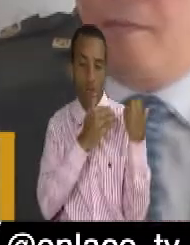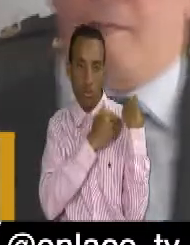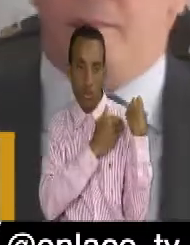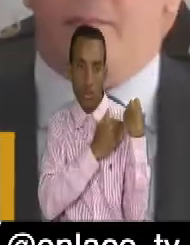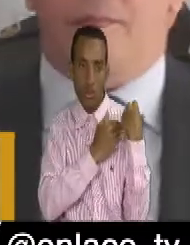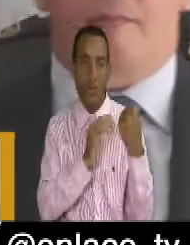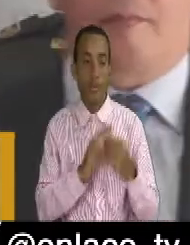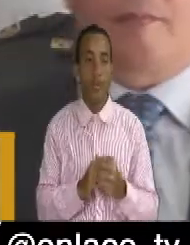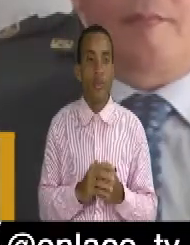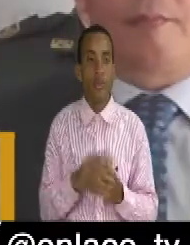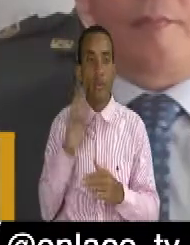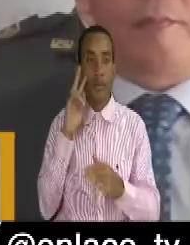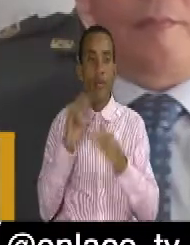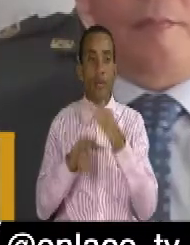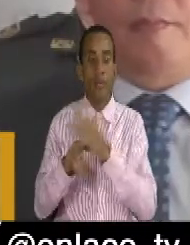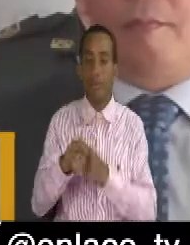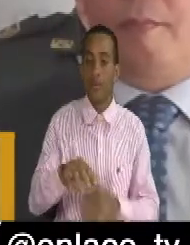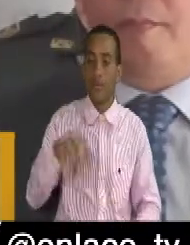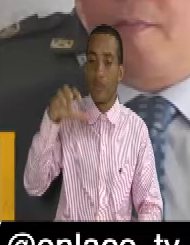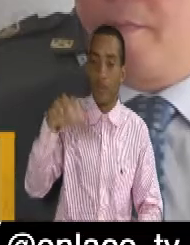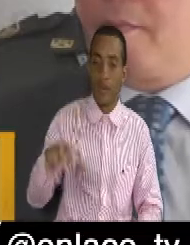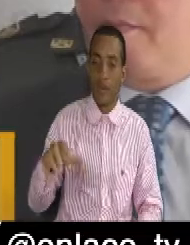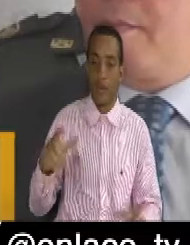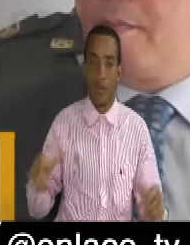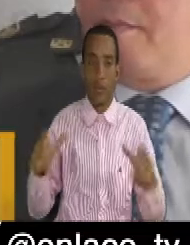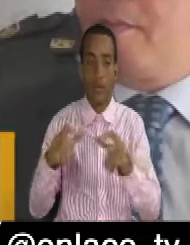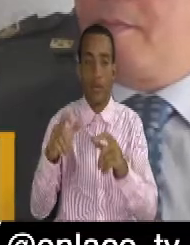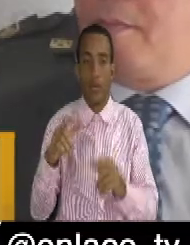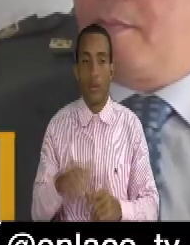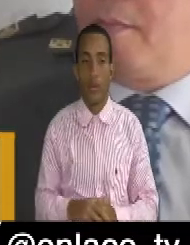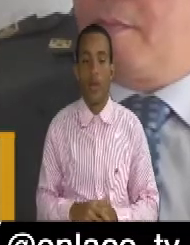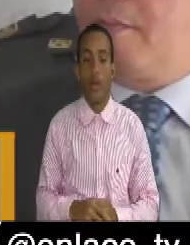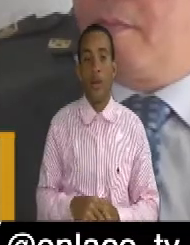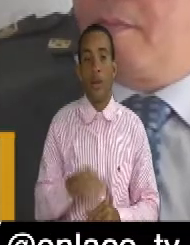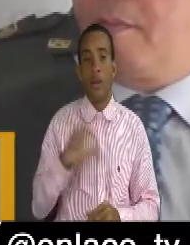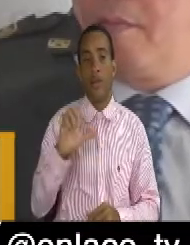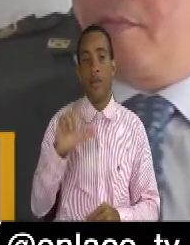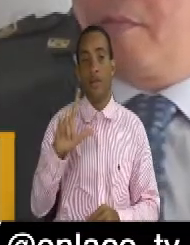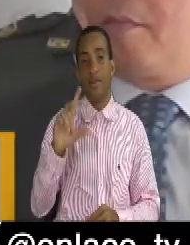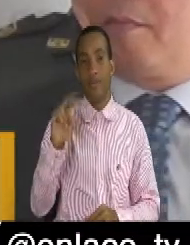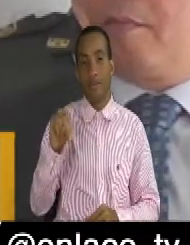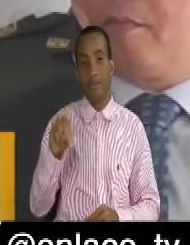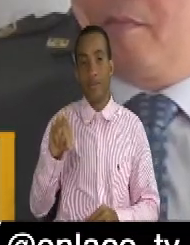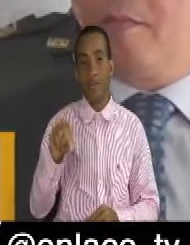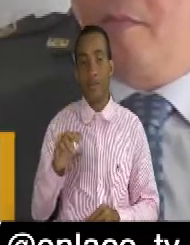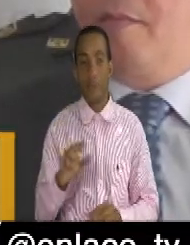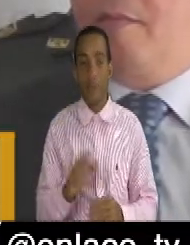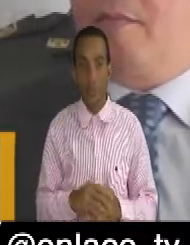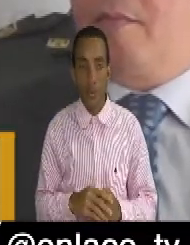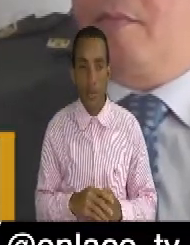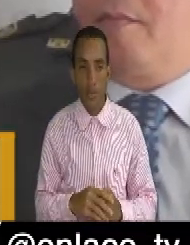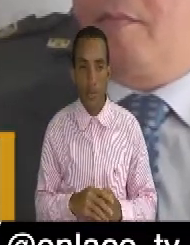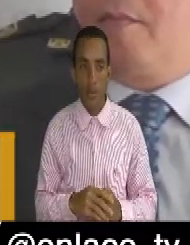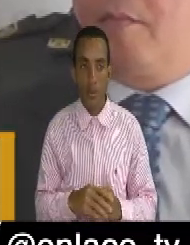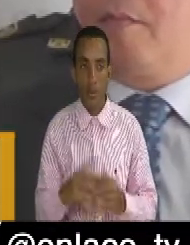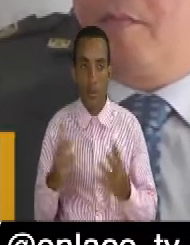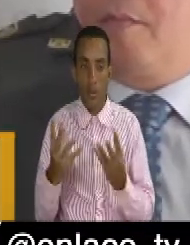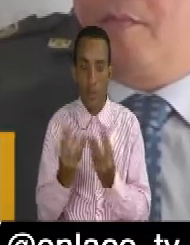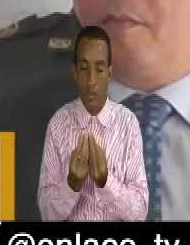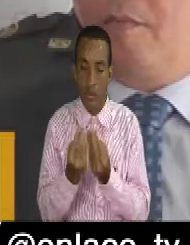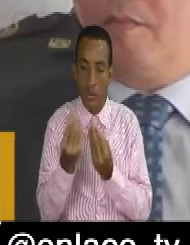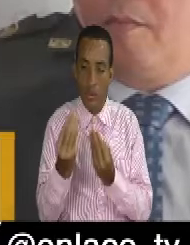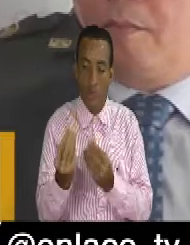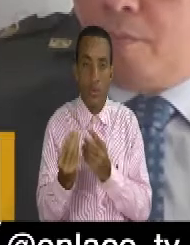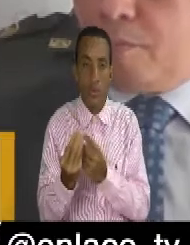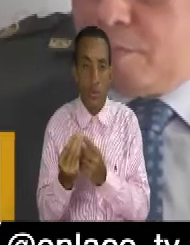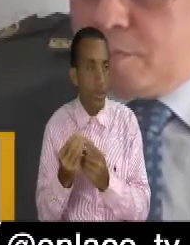las proyecciones del 5º Congreso del ELN, de reactivar uno de los frentes que